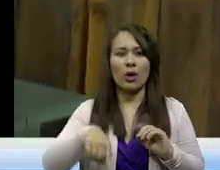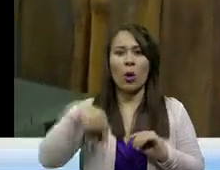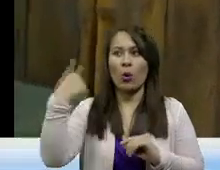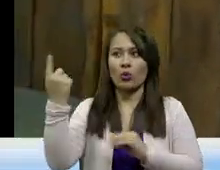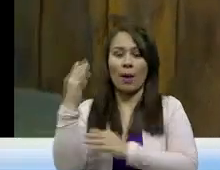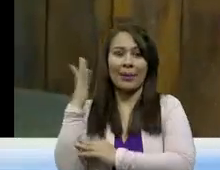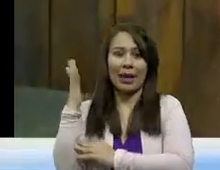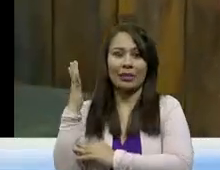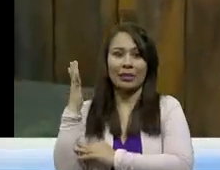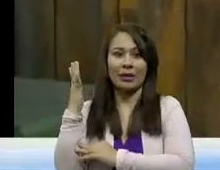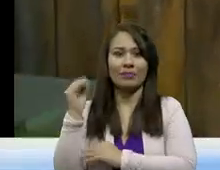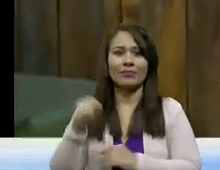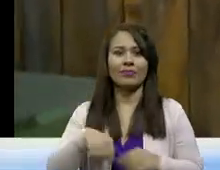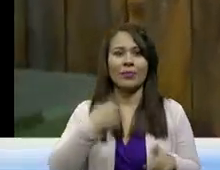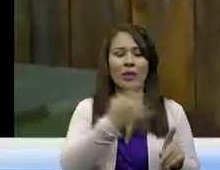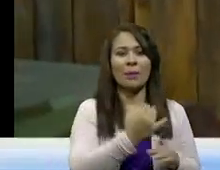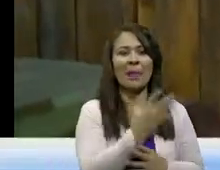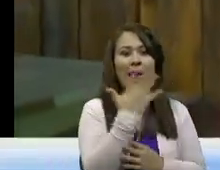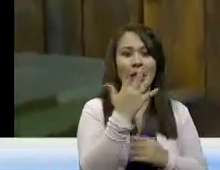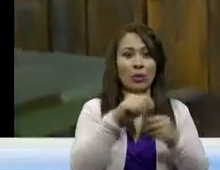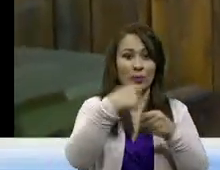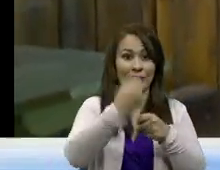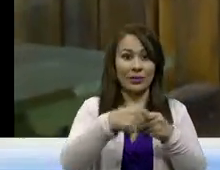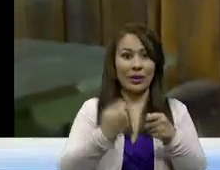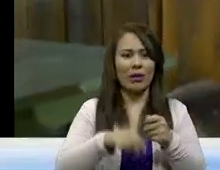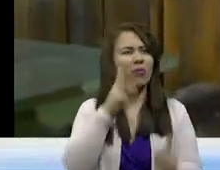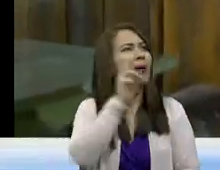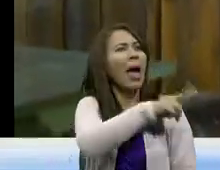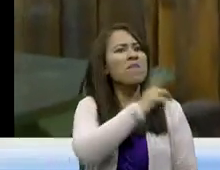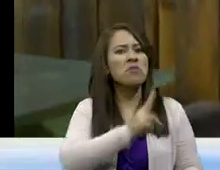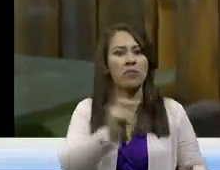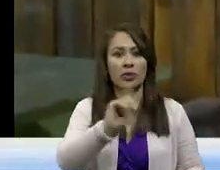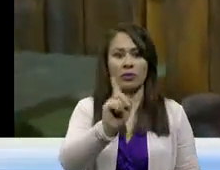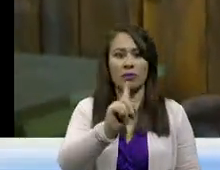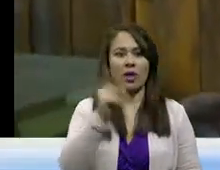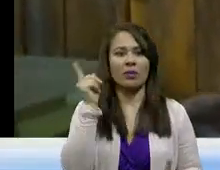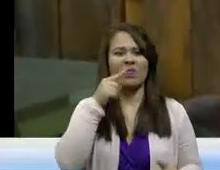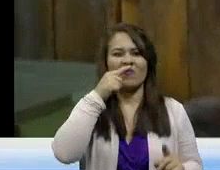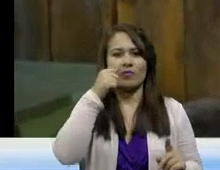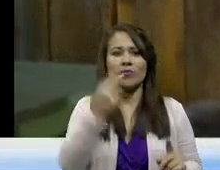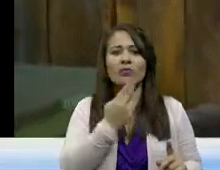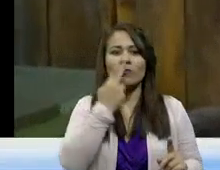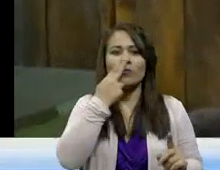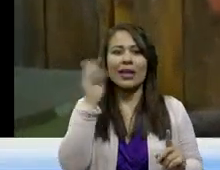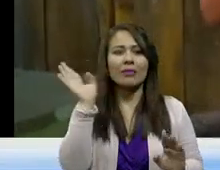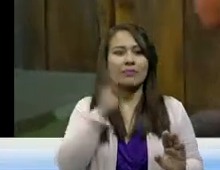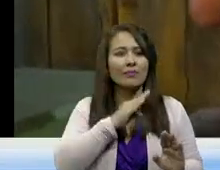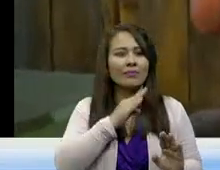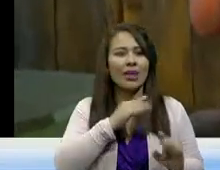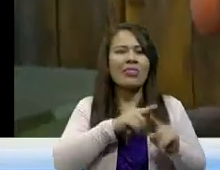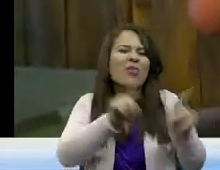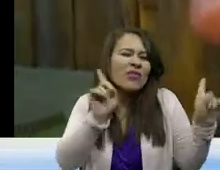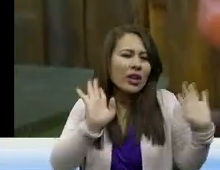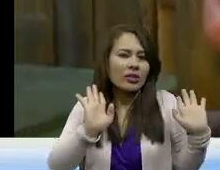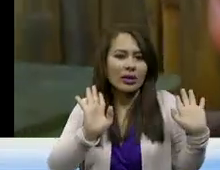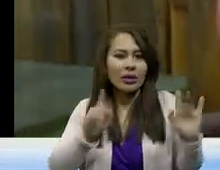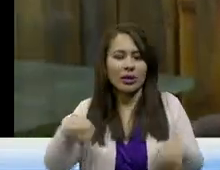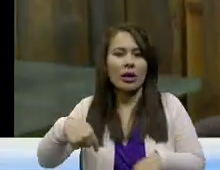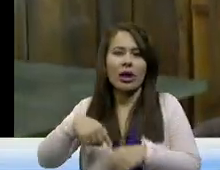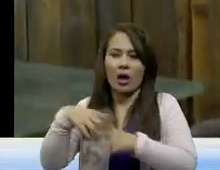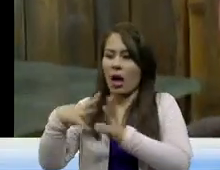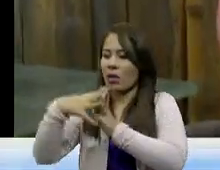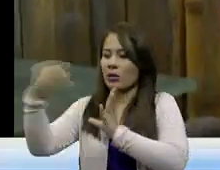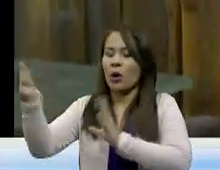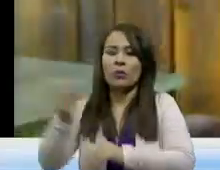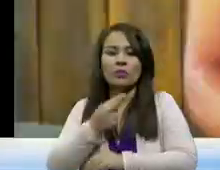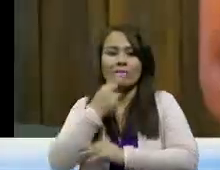tiene otro olor, o sea, es diferente. Okay. Vuelta el bijao tiene un sabor natural, digamos. Okay.